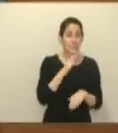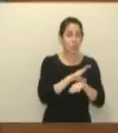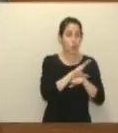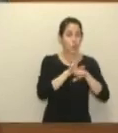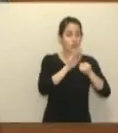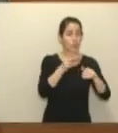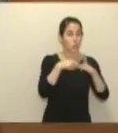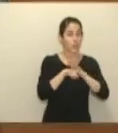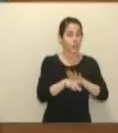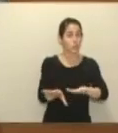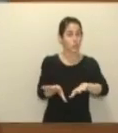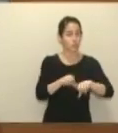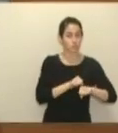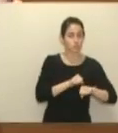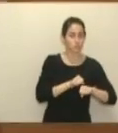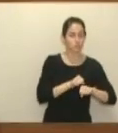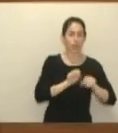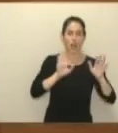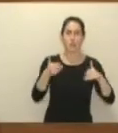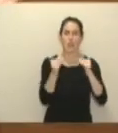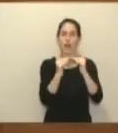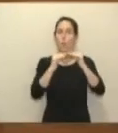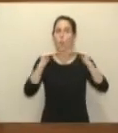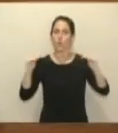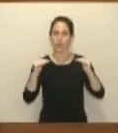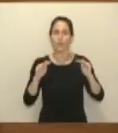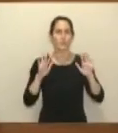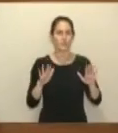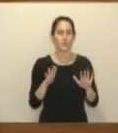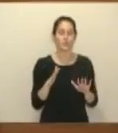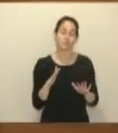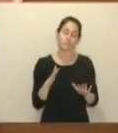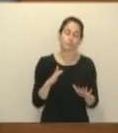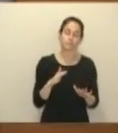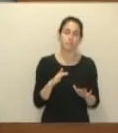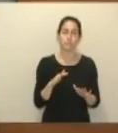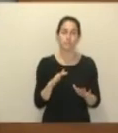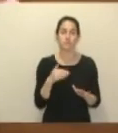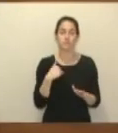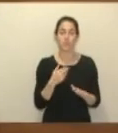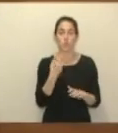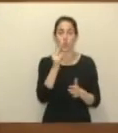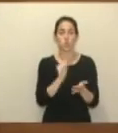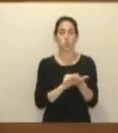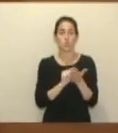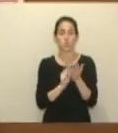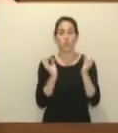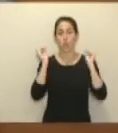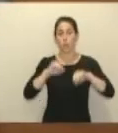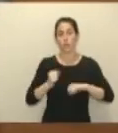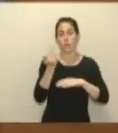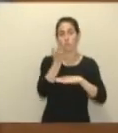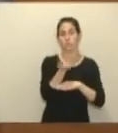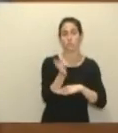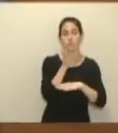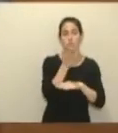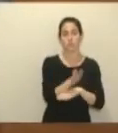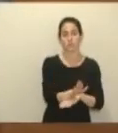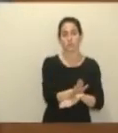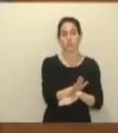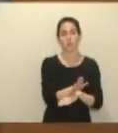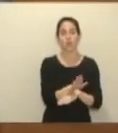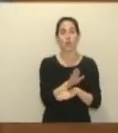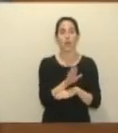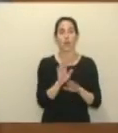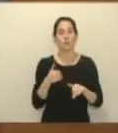Sin embargo, usted ha optado, y probablemente en la segunda parte de mi intervención podamos hablar más bien de esa cuestión concreta, ha